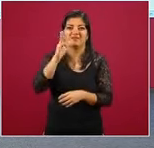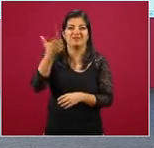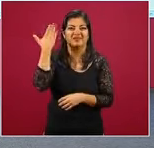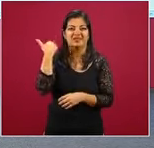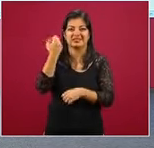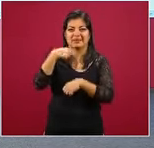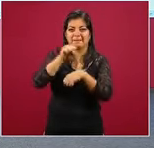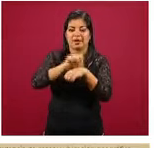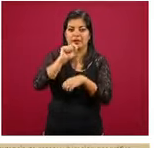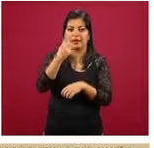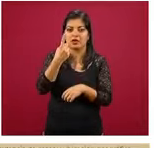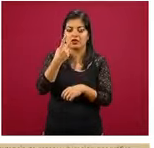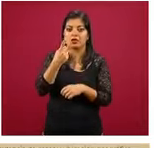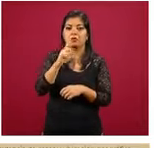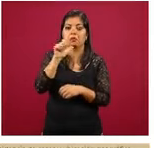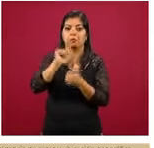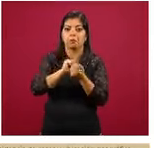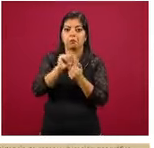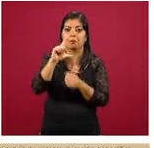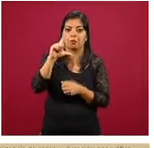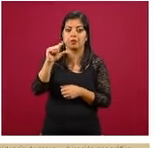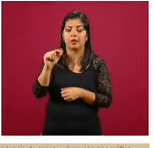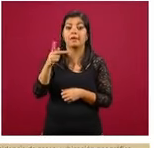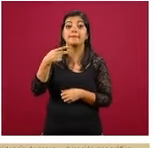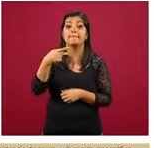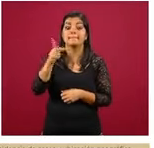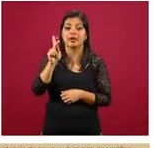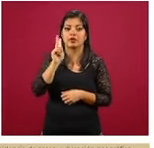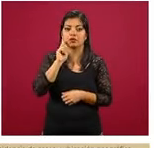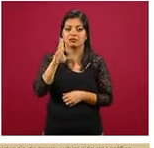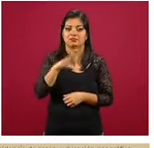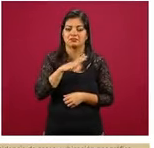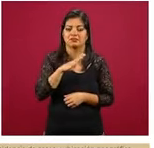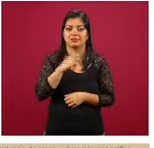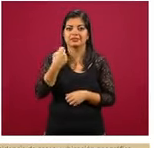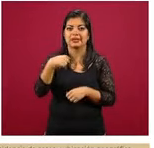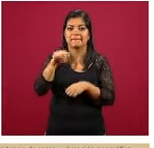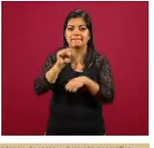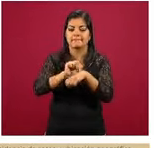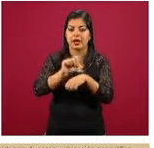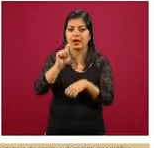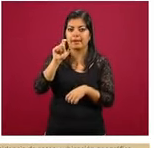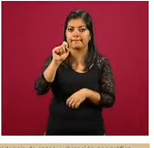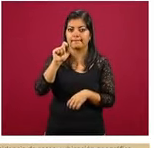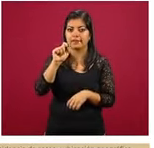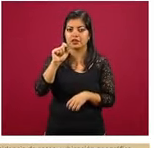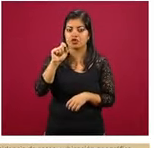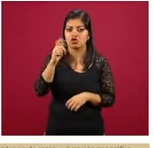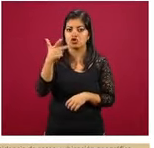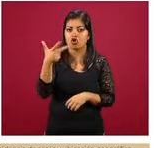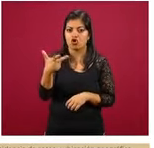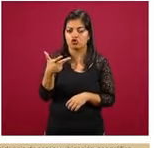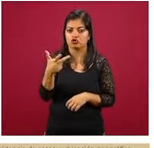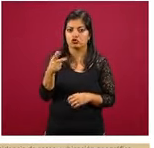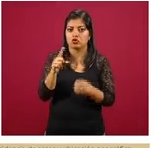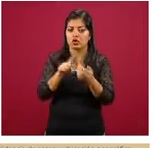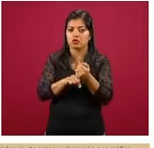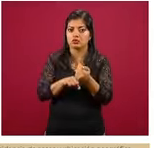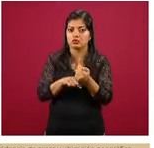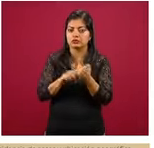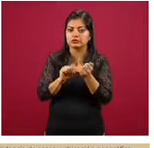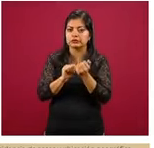semana 21 y luego este descenso, pero podemos ver también que en la semana 28 una